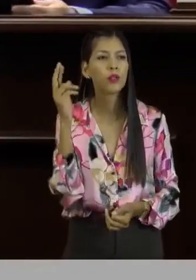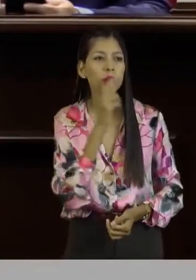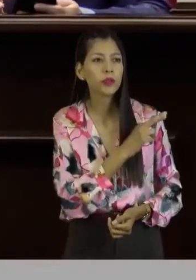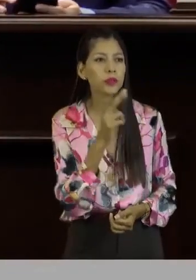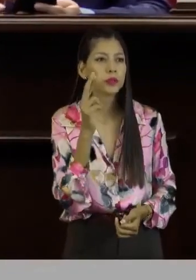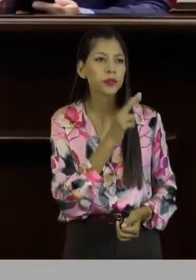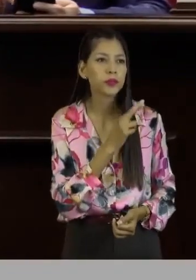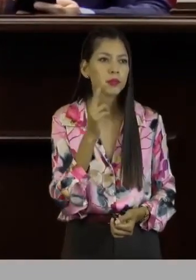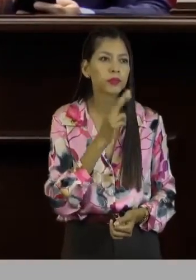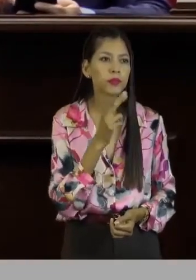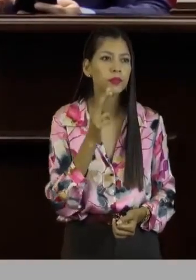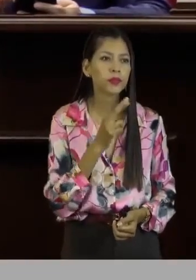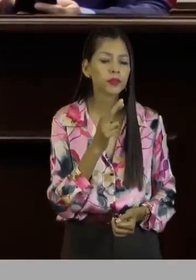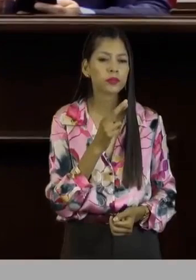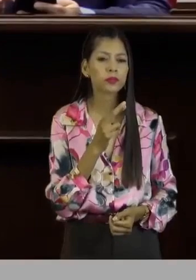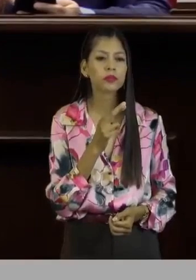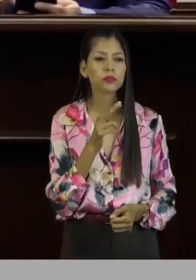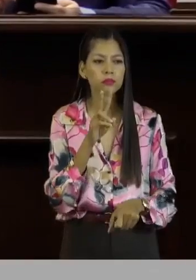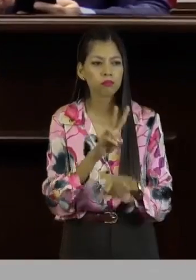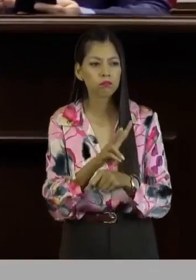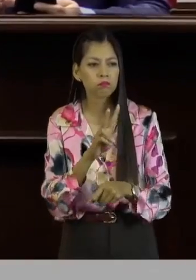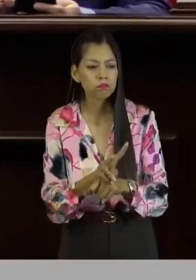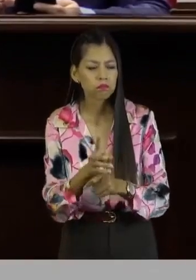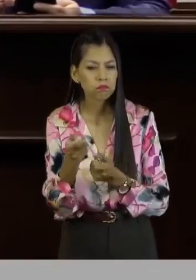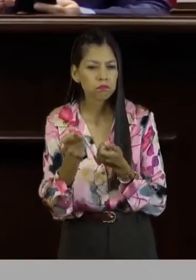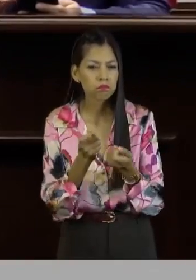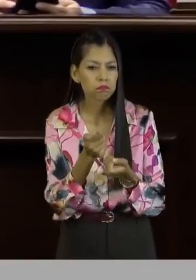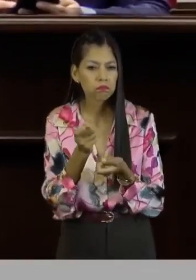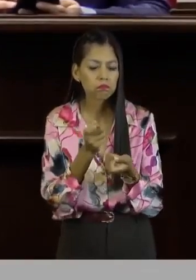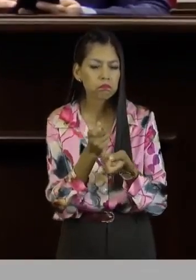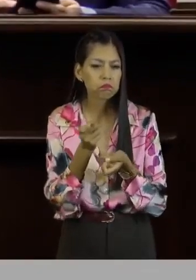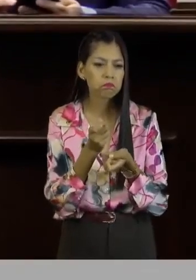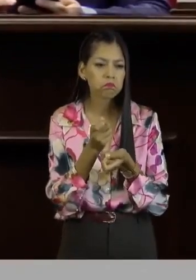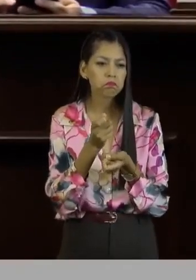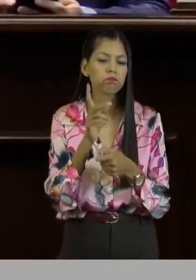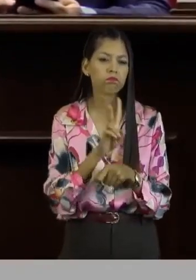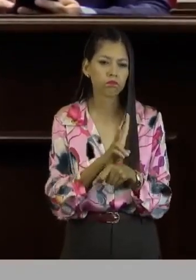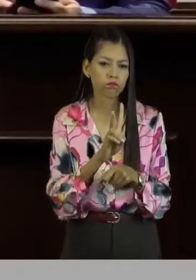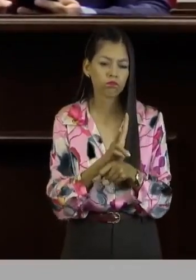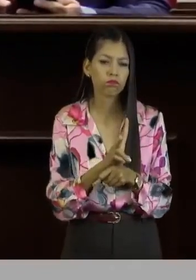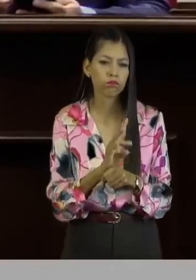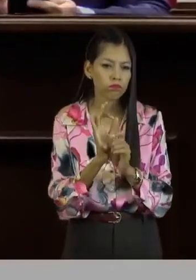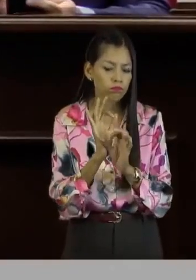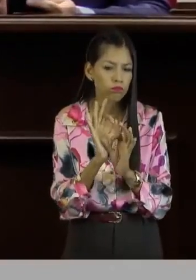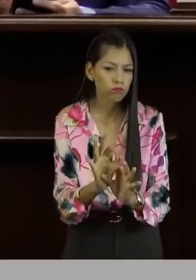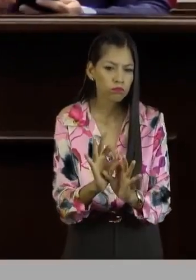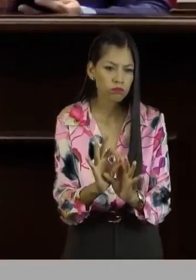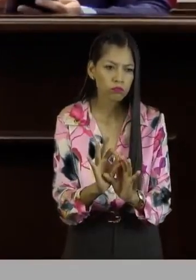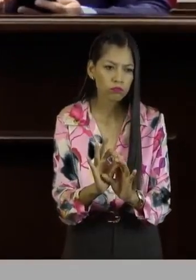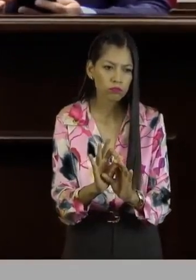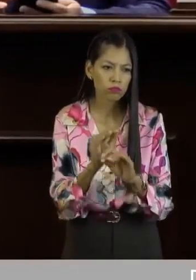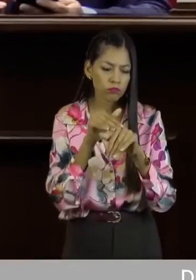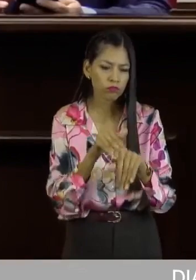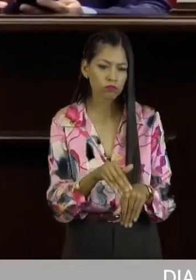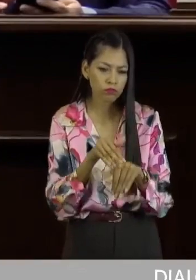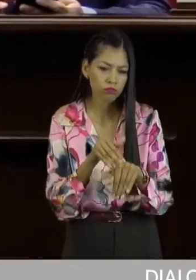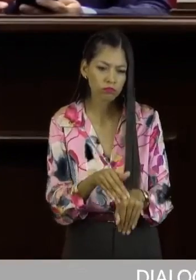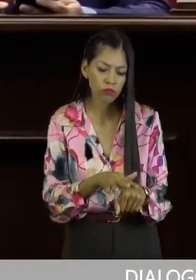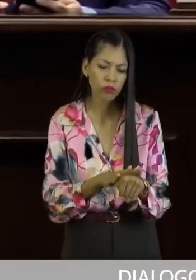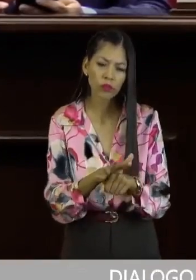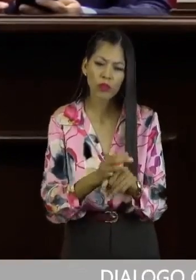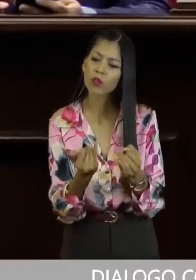extraordinaria, regulada, fiscalizada y subordinada y